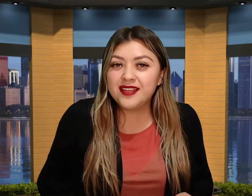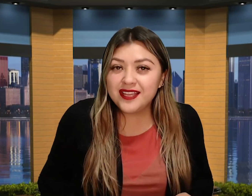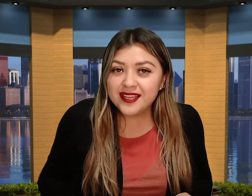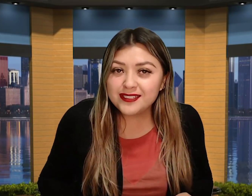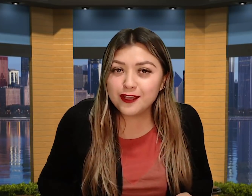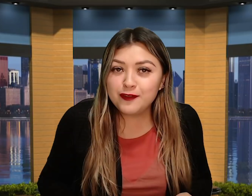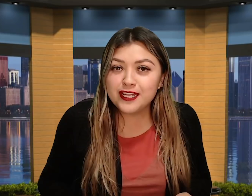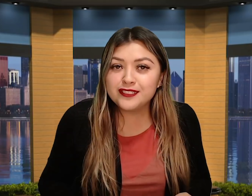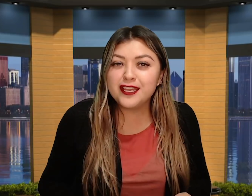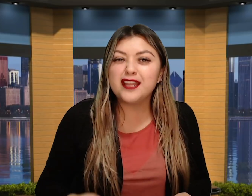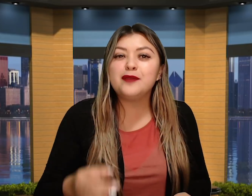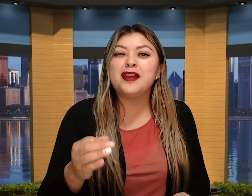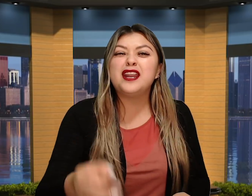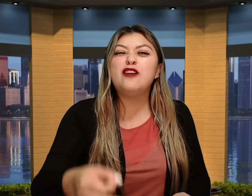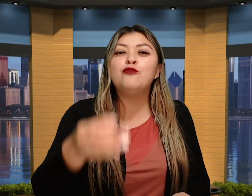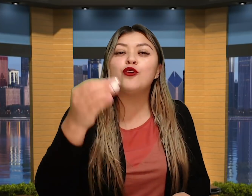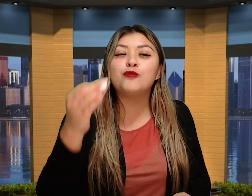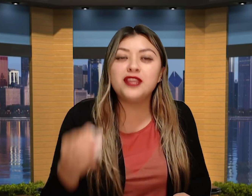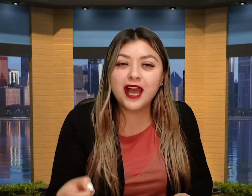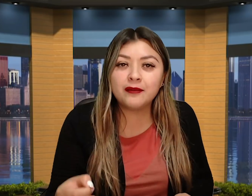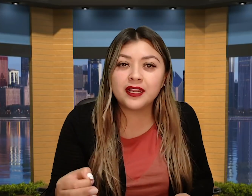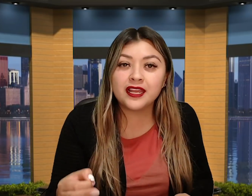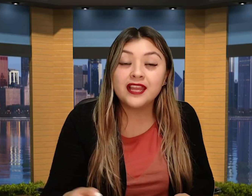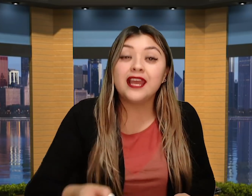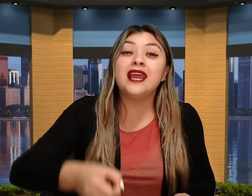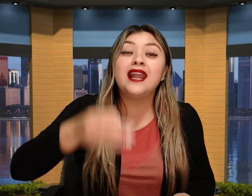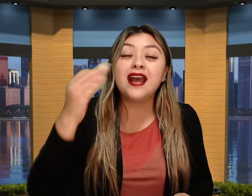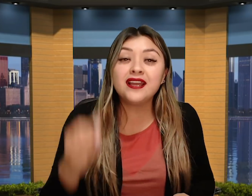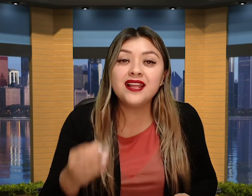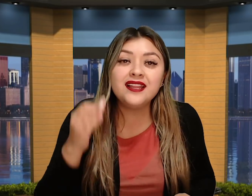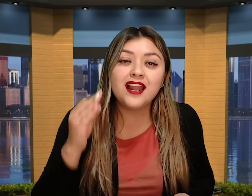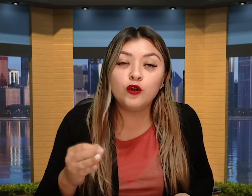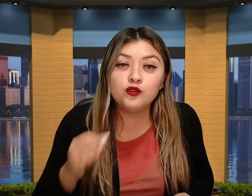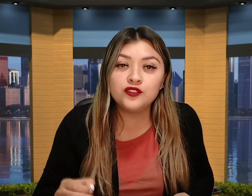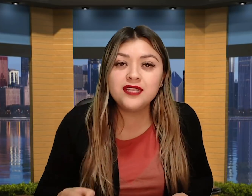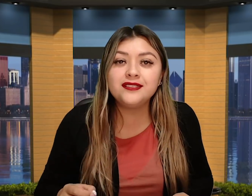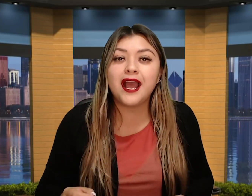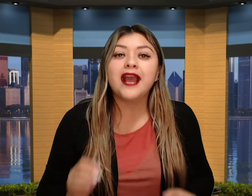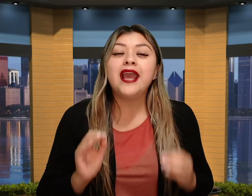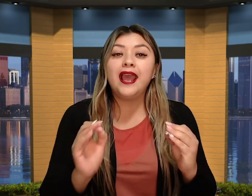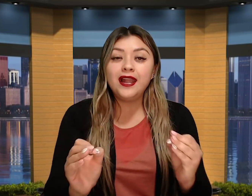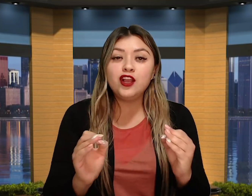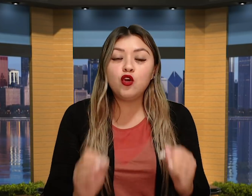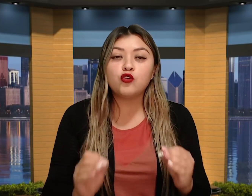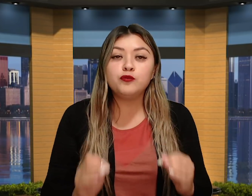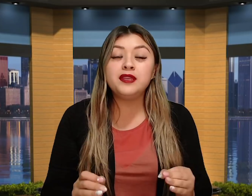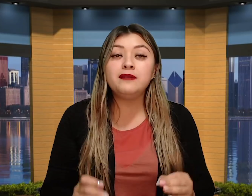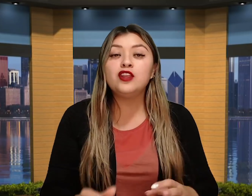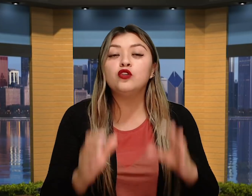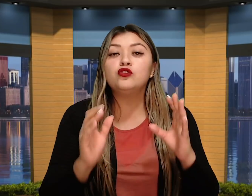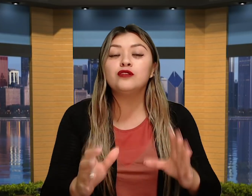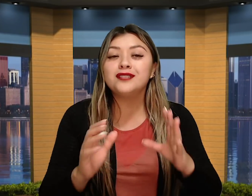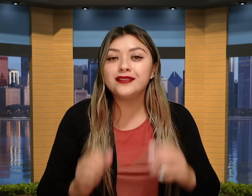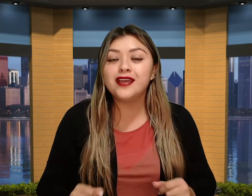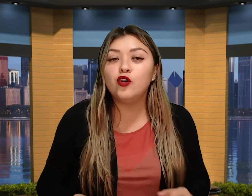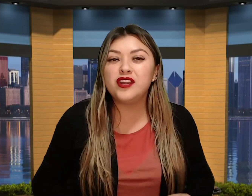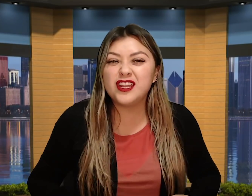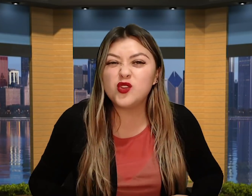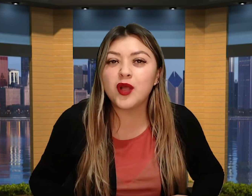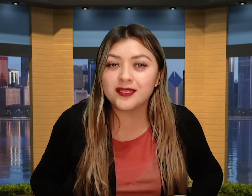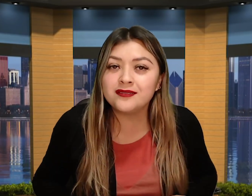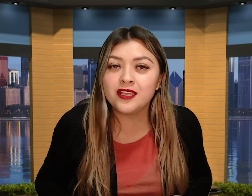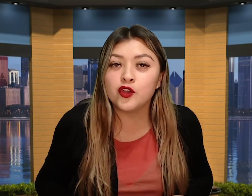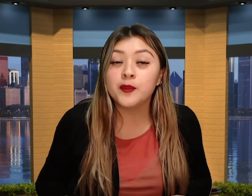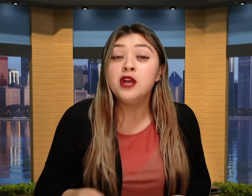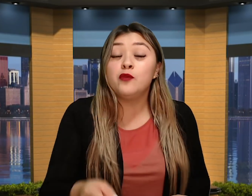Unidad de Inteligencia Financiera de manera formidable? El ángel de la justicia, el incorruptible doctor Santiago